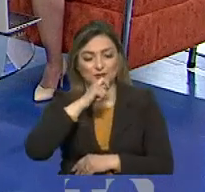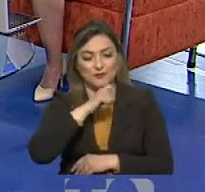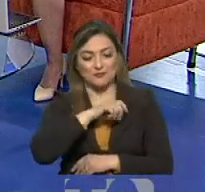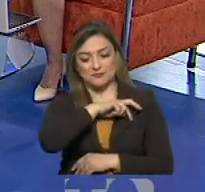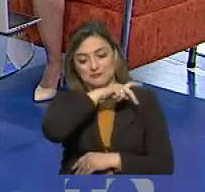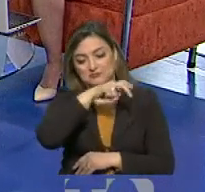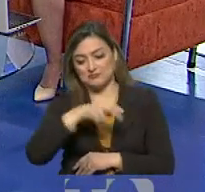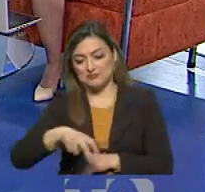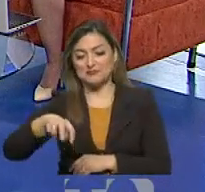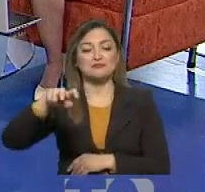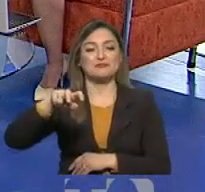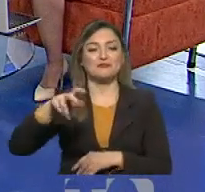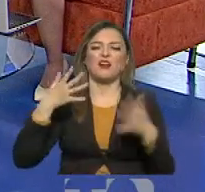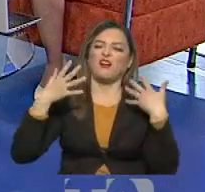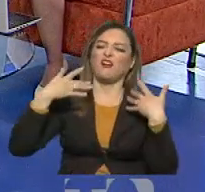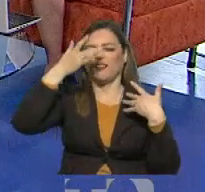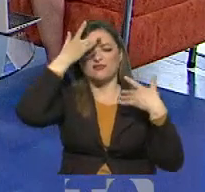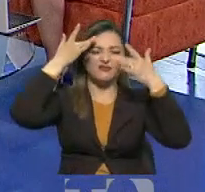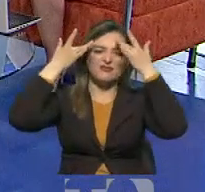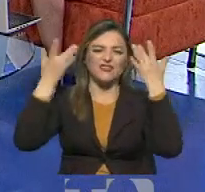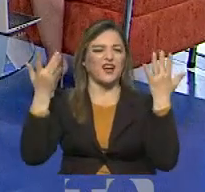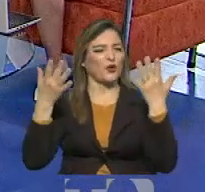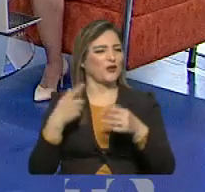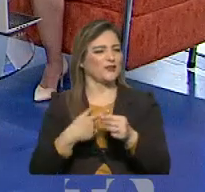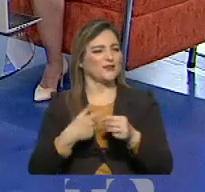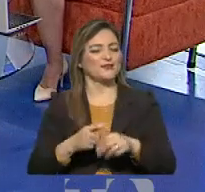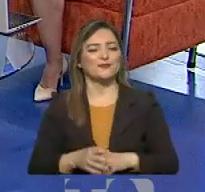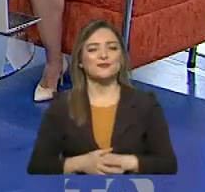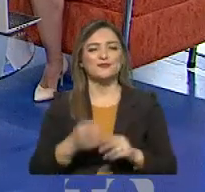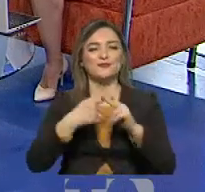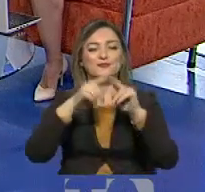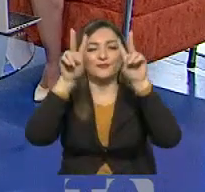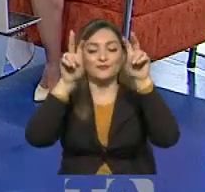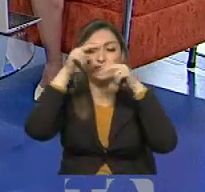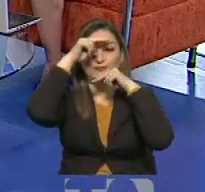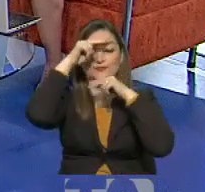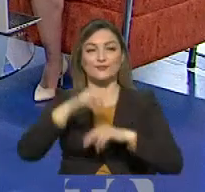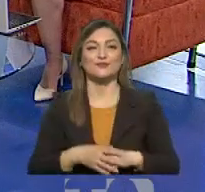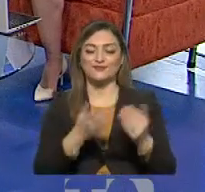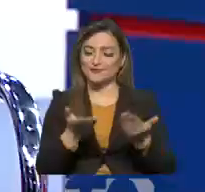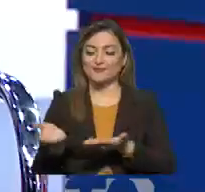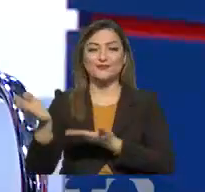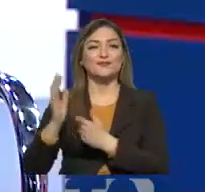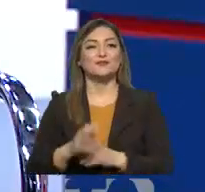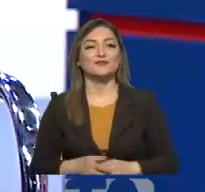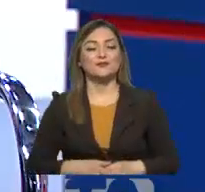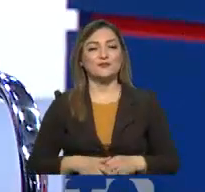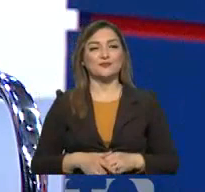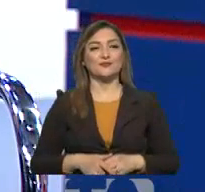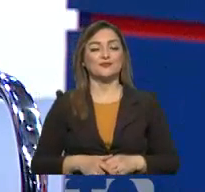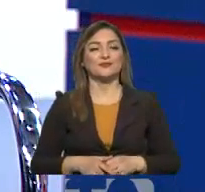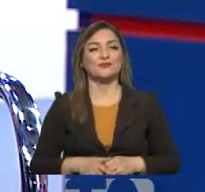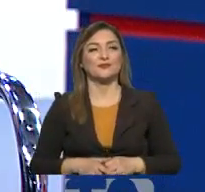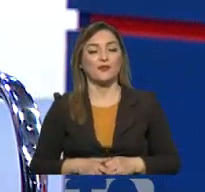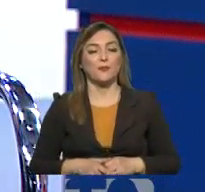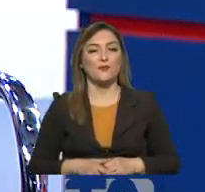digan, no, esto es... ¡Qué calor! Exactamente. Vamos a comenzar aquí con las noticias. Les damos la bienvenida. Y